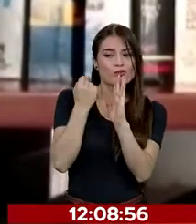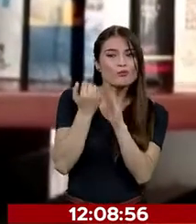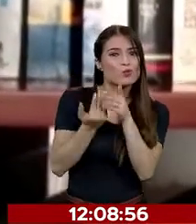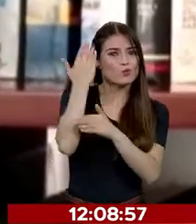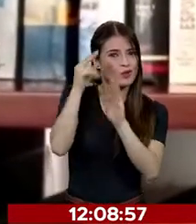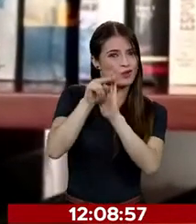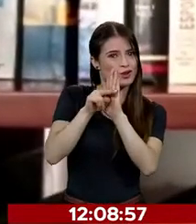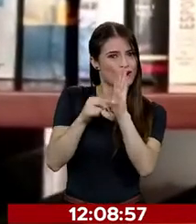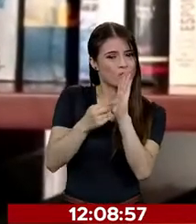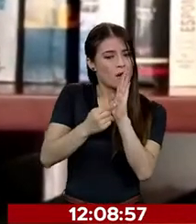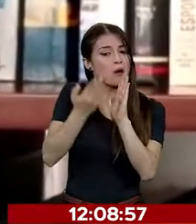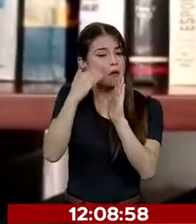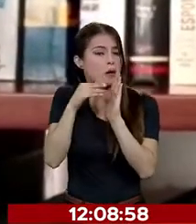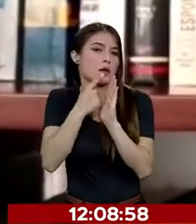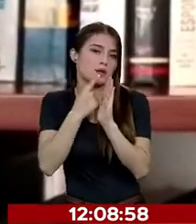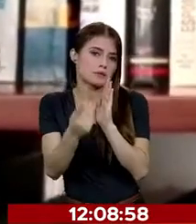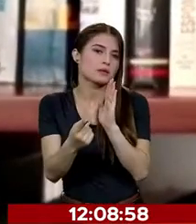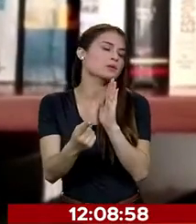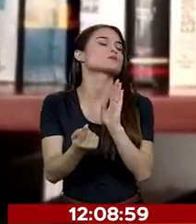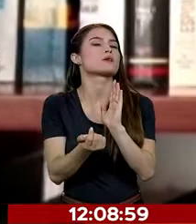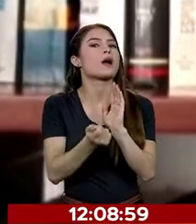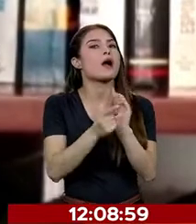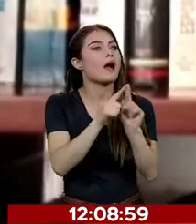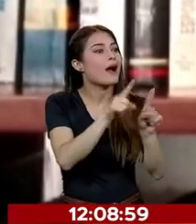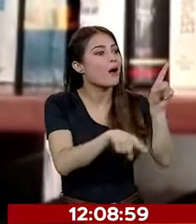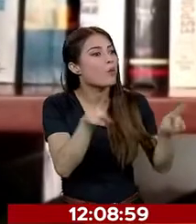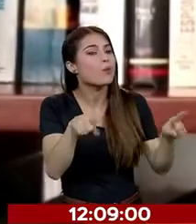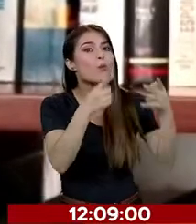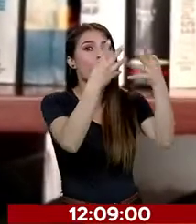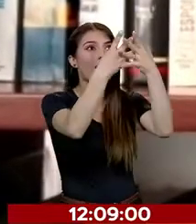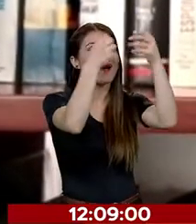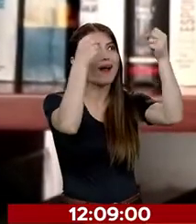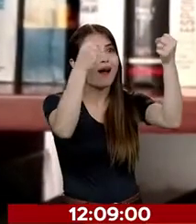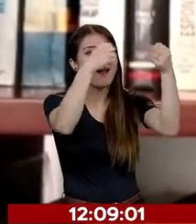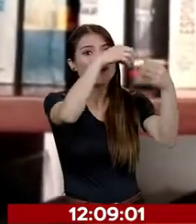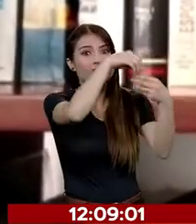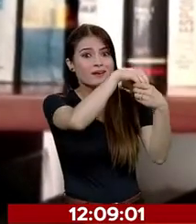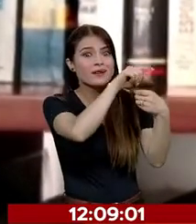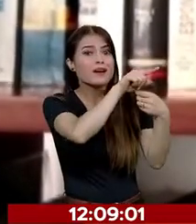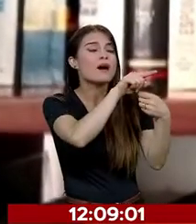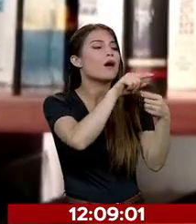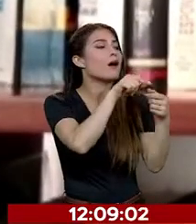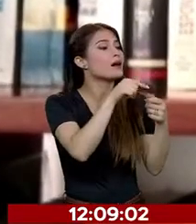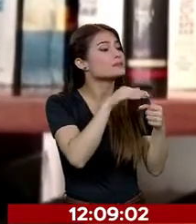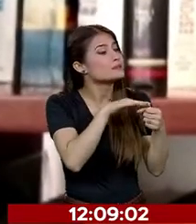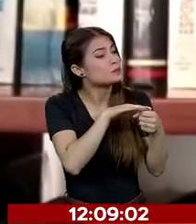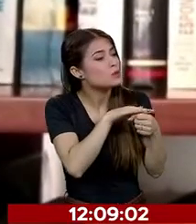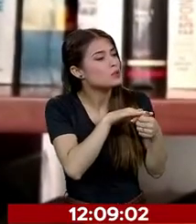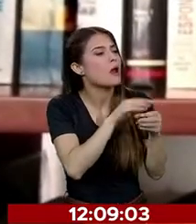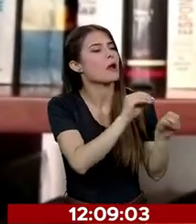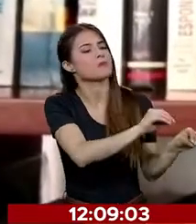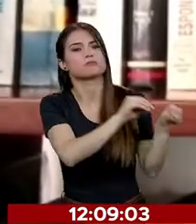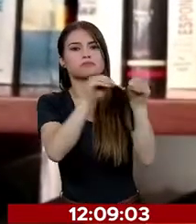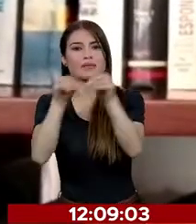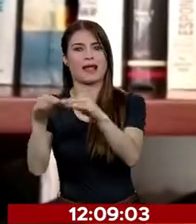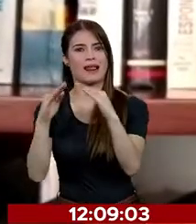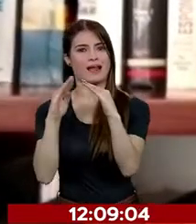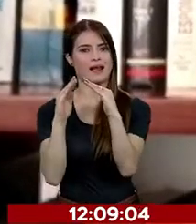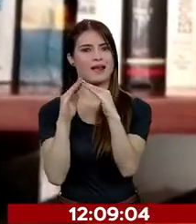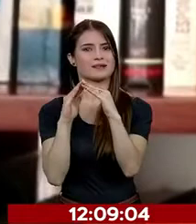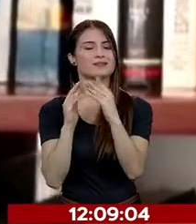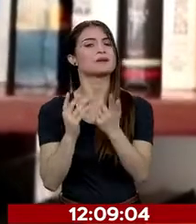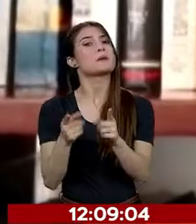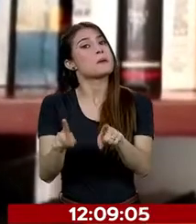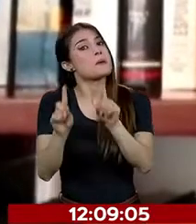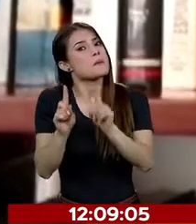prisión domiciliaria a miles de personas privadas de la libertad en Colombia, especialmente aquellas personas que viven en las cárceles